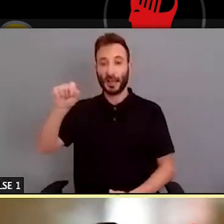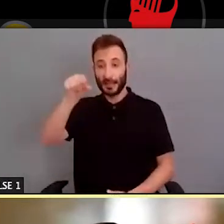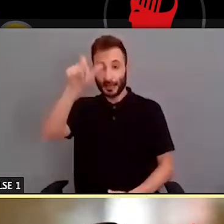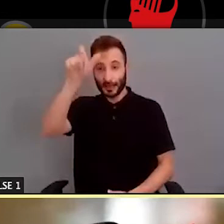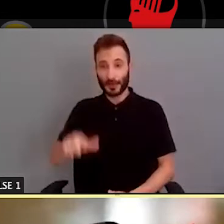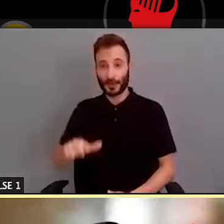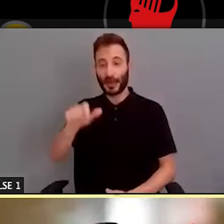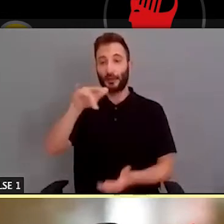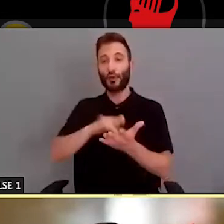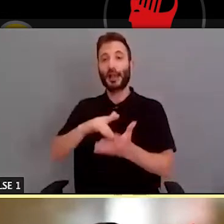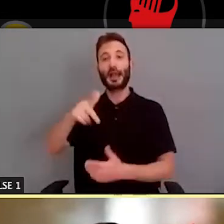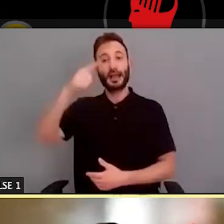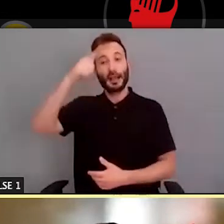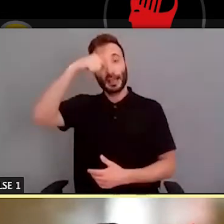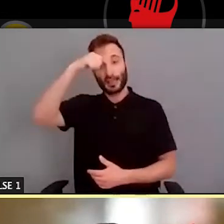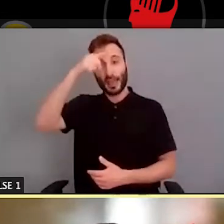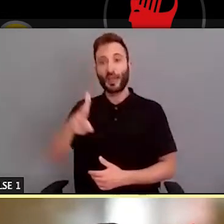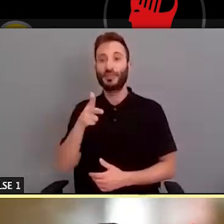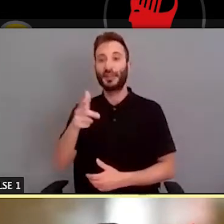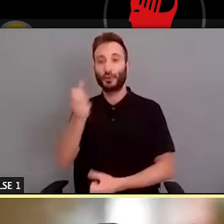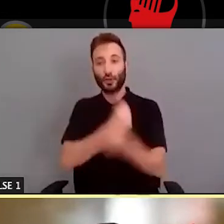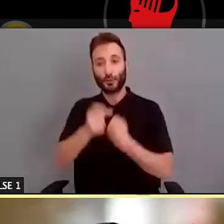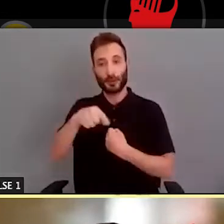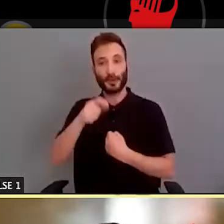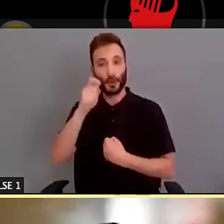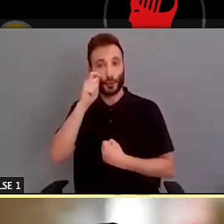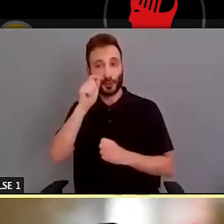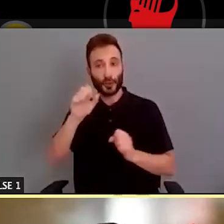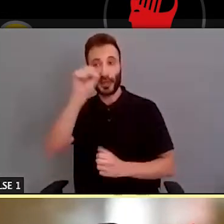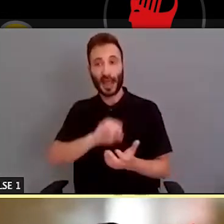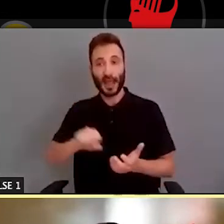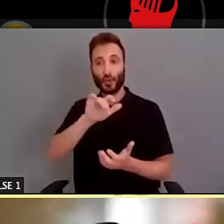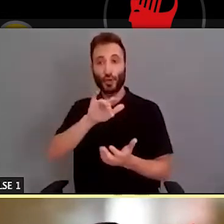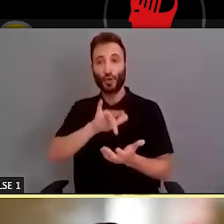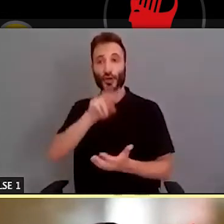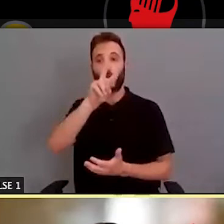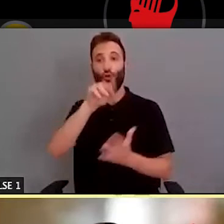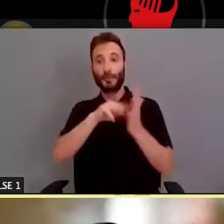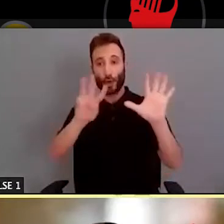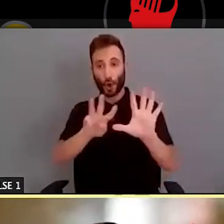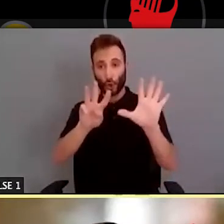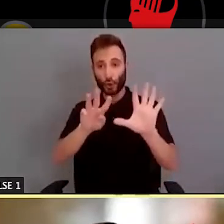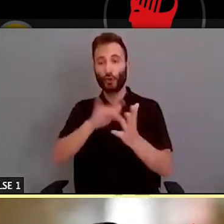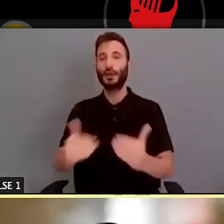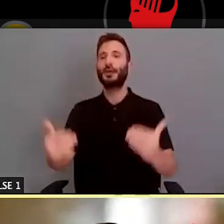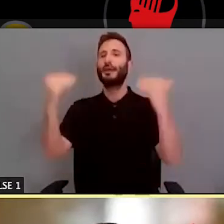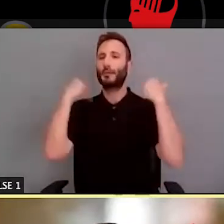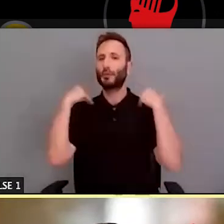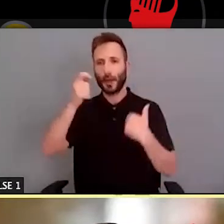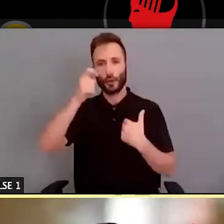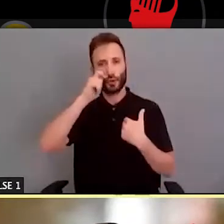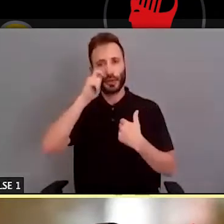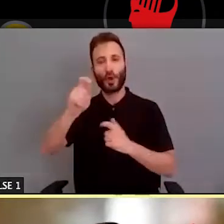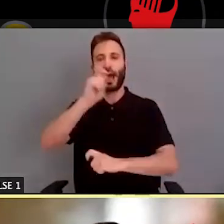Derecho Económico y diplomada en Turismo es desde 2008 responsable de turismo en la Asociación Española